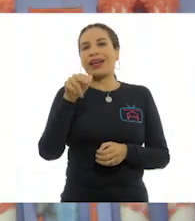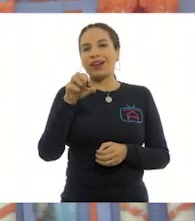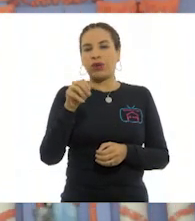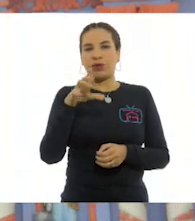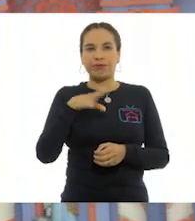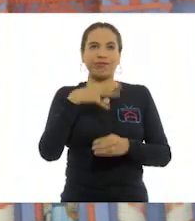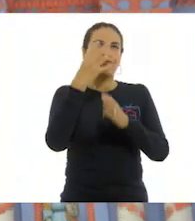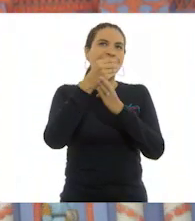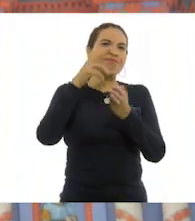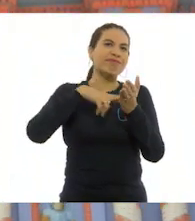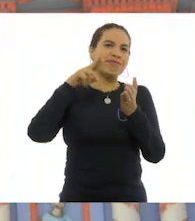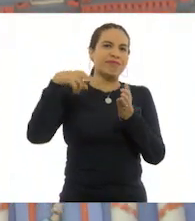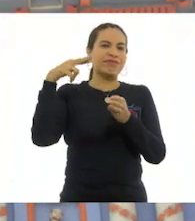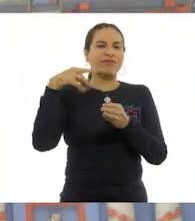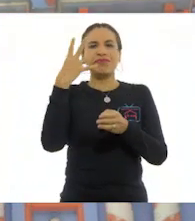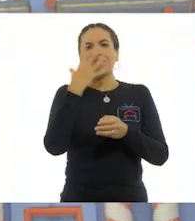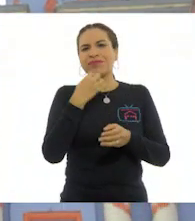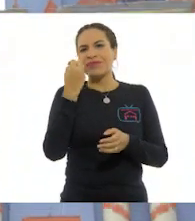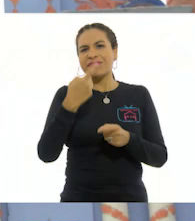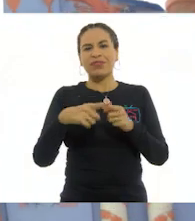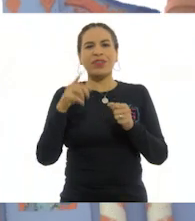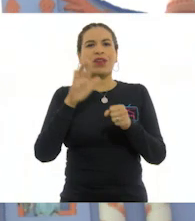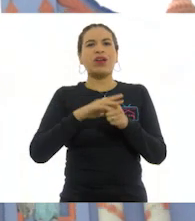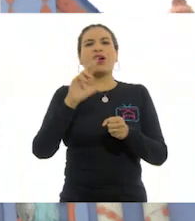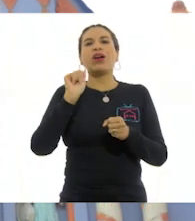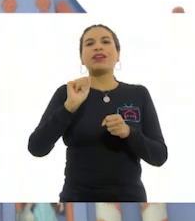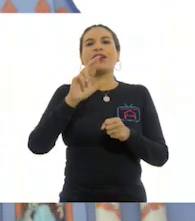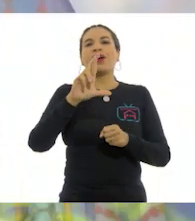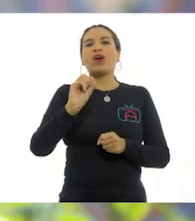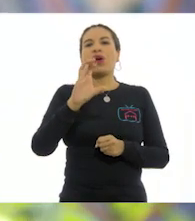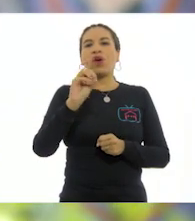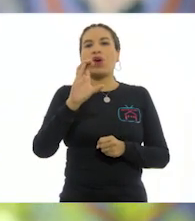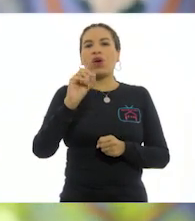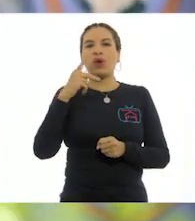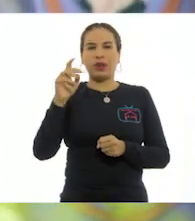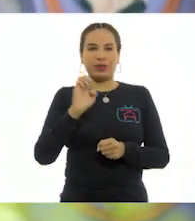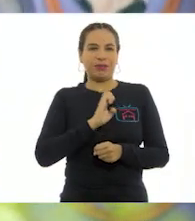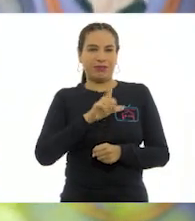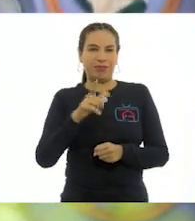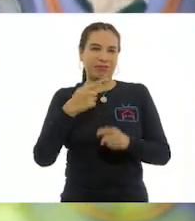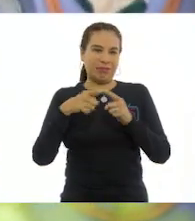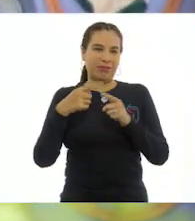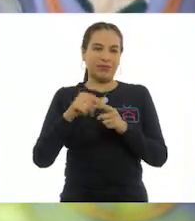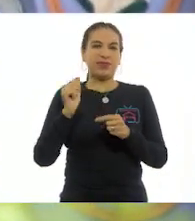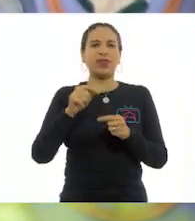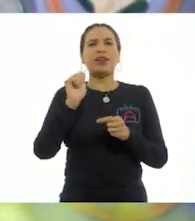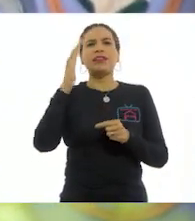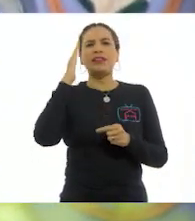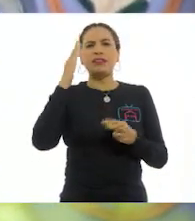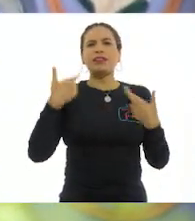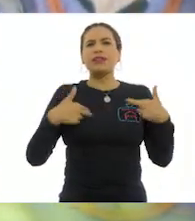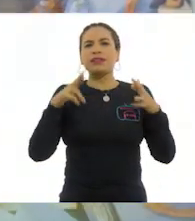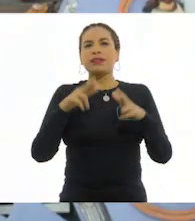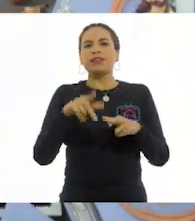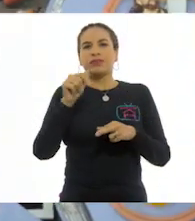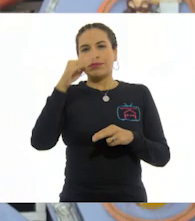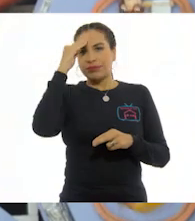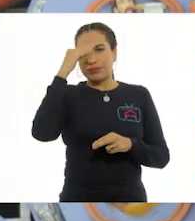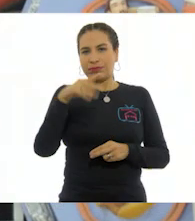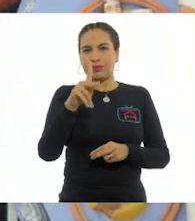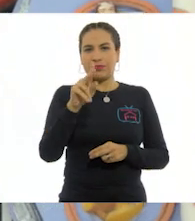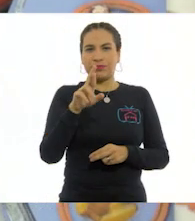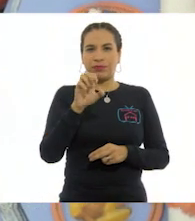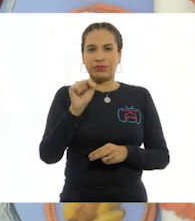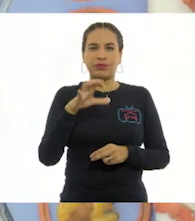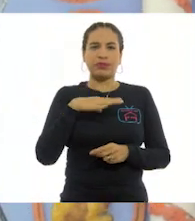su decoración muy rococó, podríamos decir. El Cristo principal, que representa al Señor de la Presa,